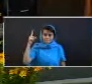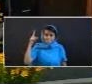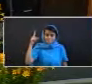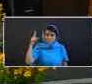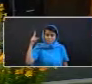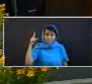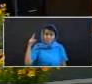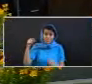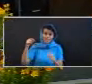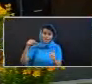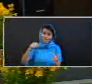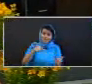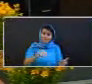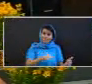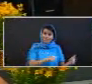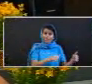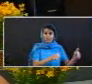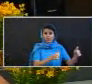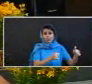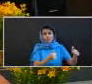Señor,